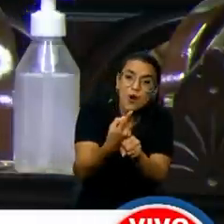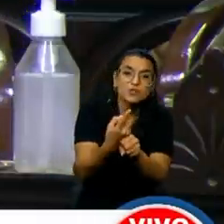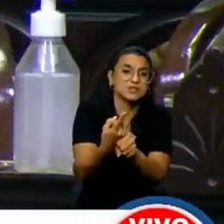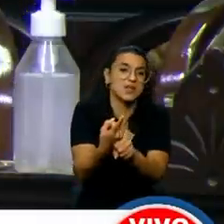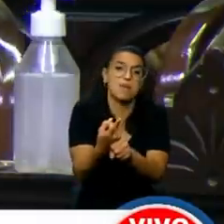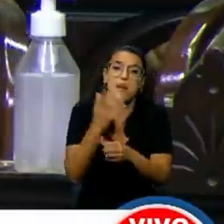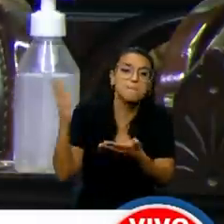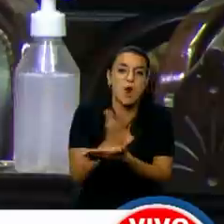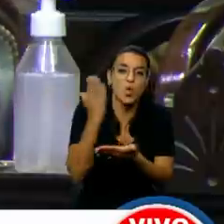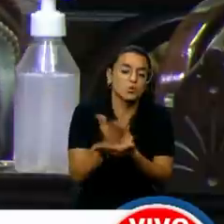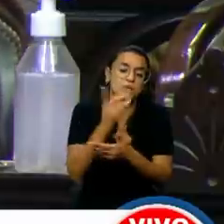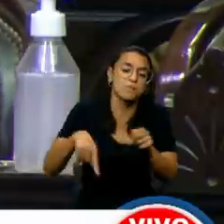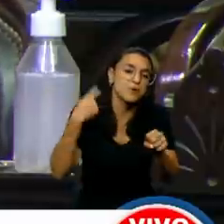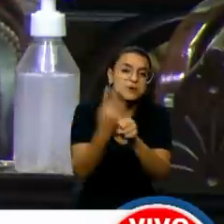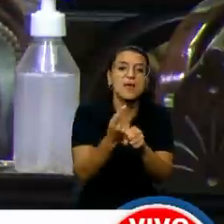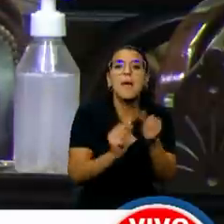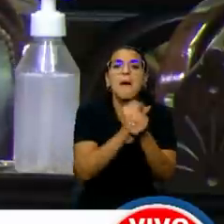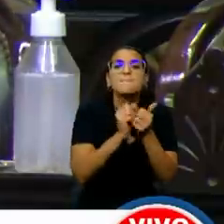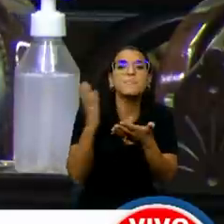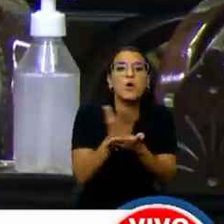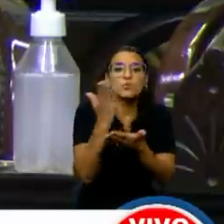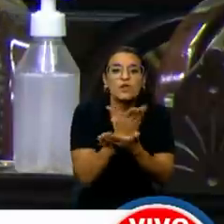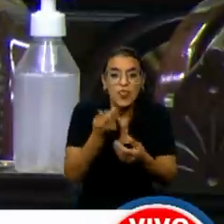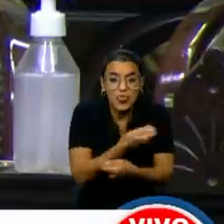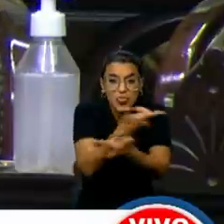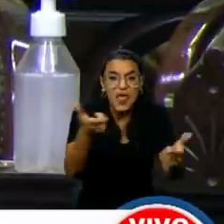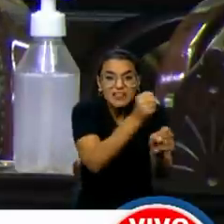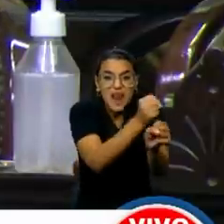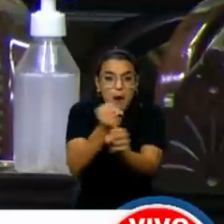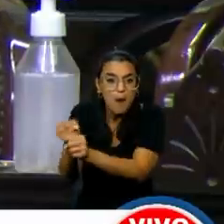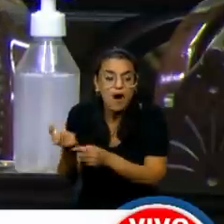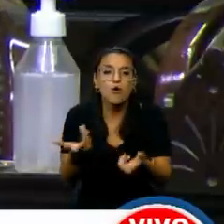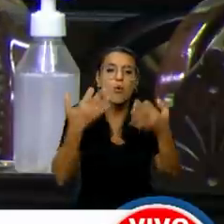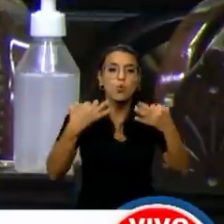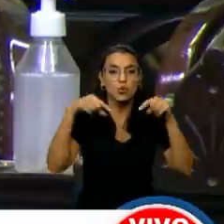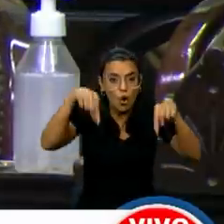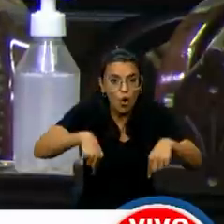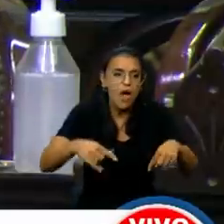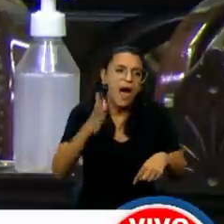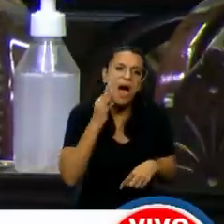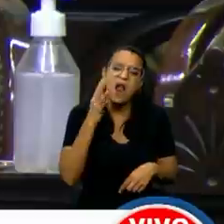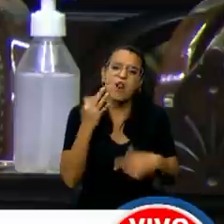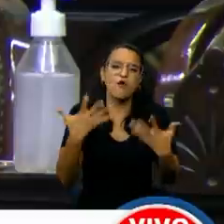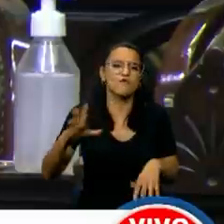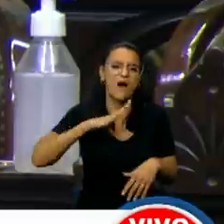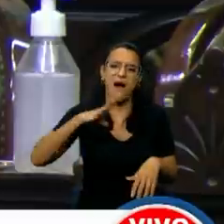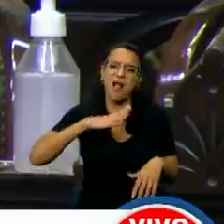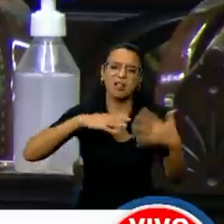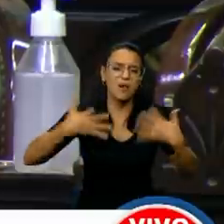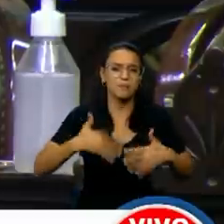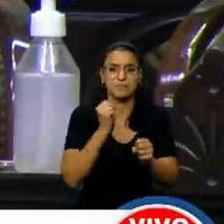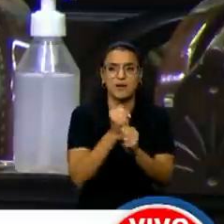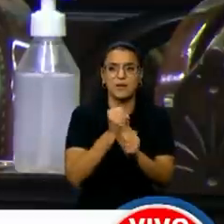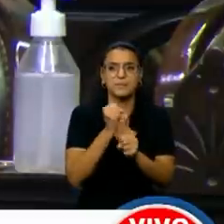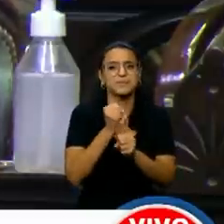para ellos la producción para los productores que son los que dan trabajo y que justamente hoy en día es algo que tanto escasea un trabajo